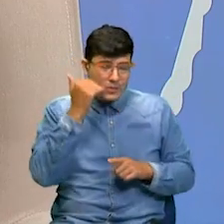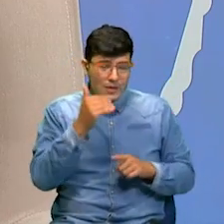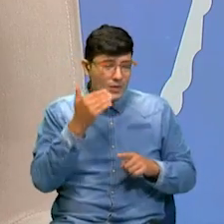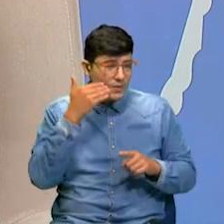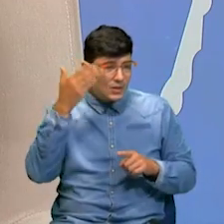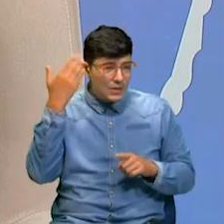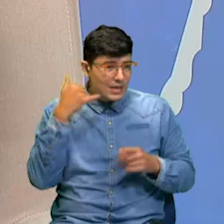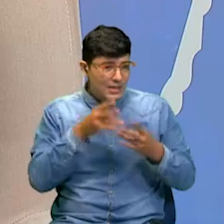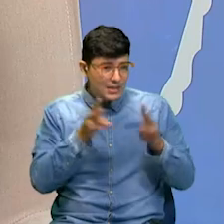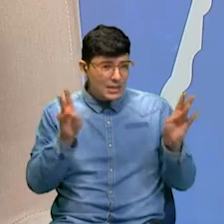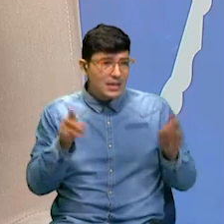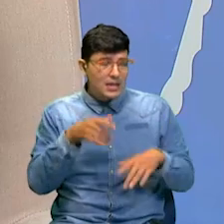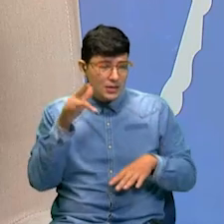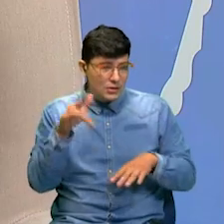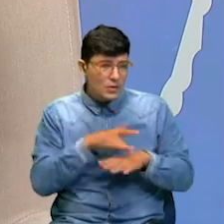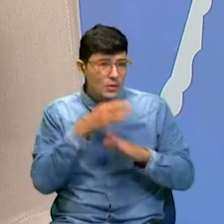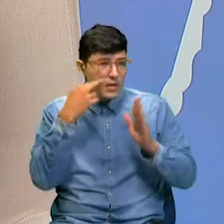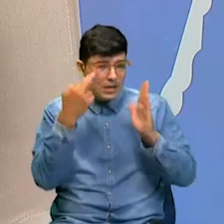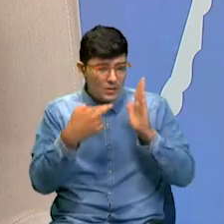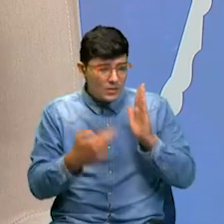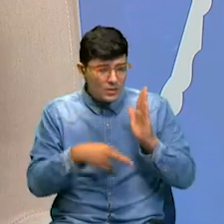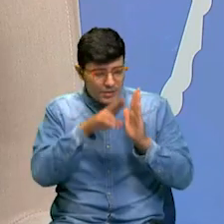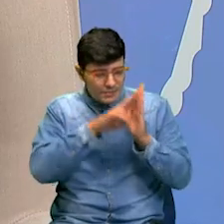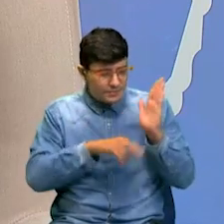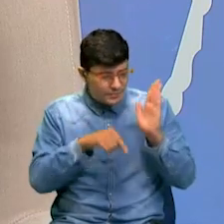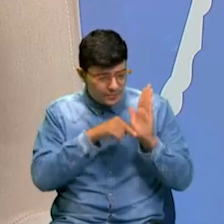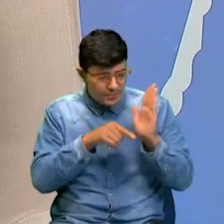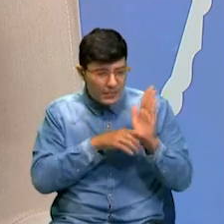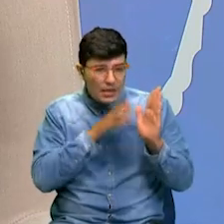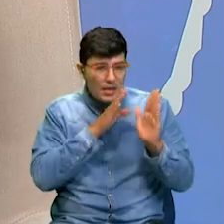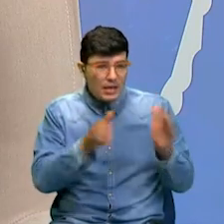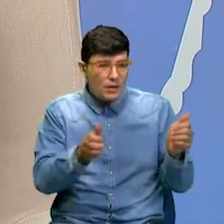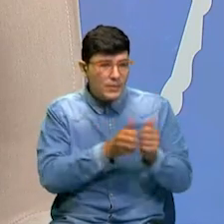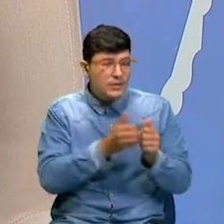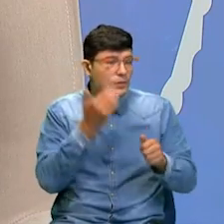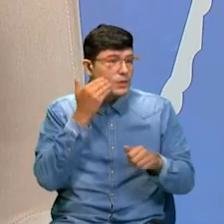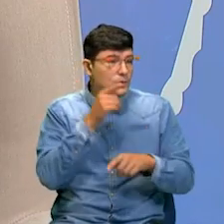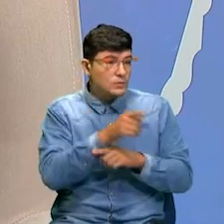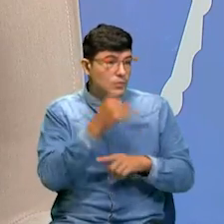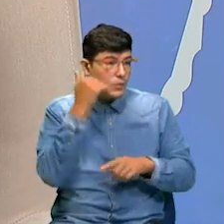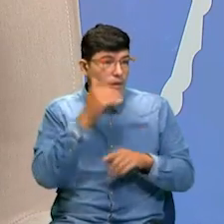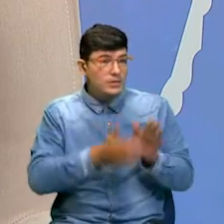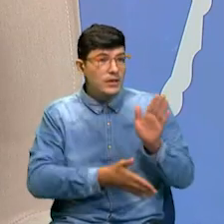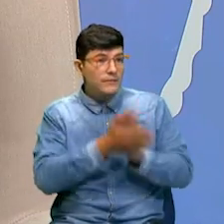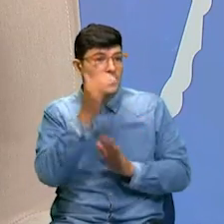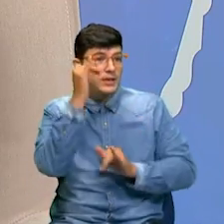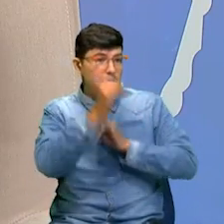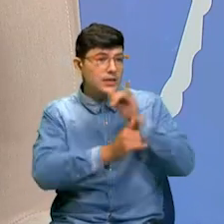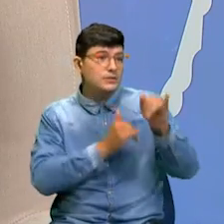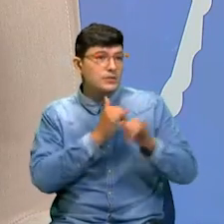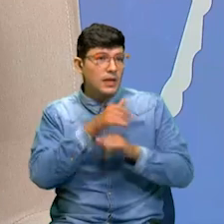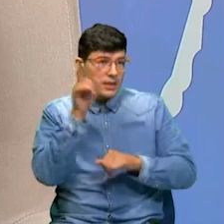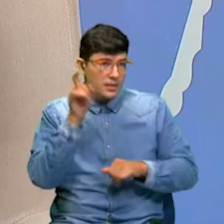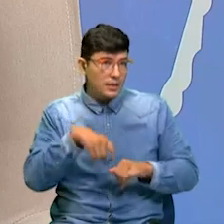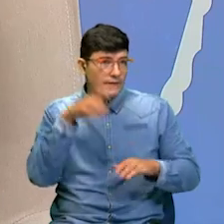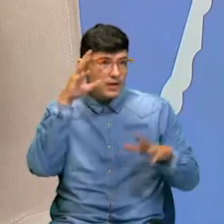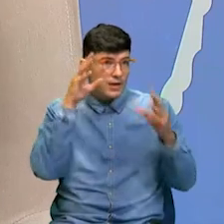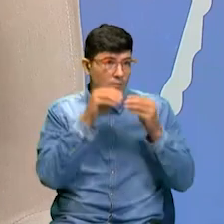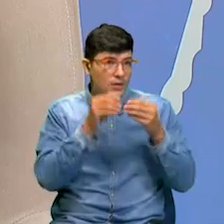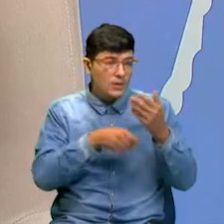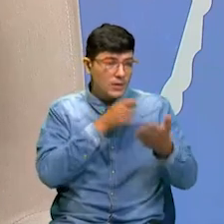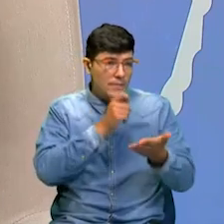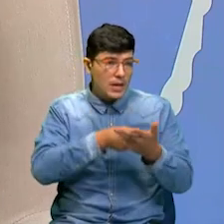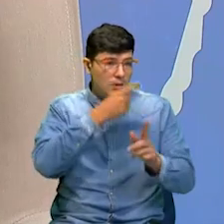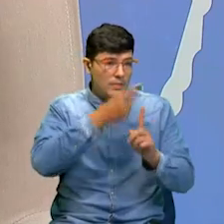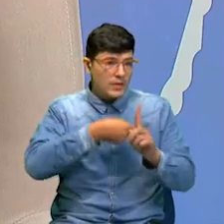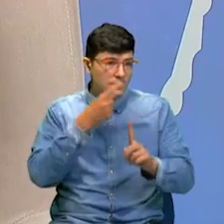divorció, hubieron establecer con quién se iban a quedar los niños y cuando ella salió del país, pues hubieron de haber fijado una cuota. No sé si